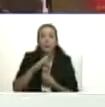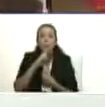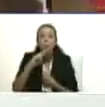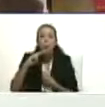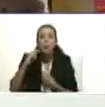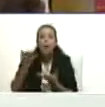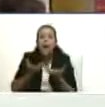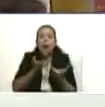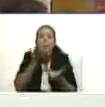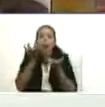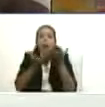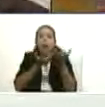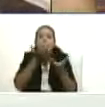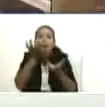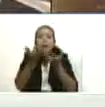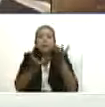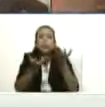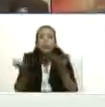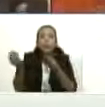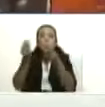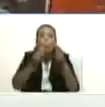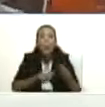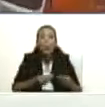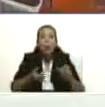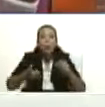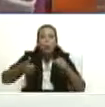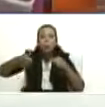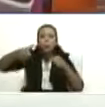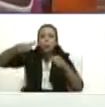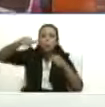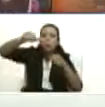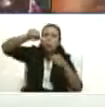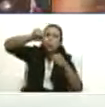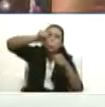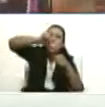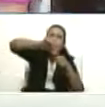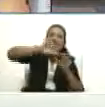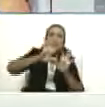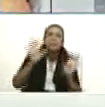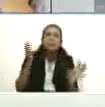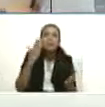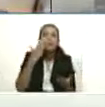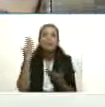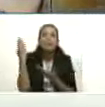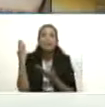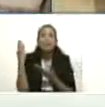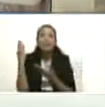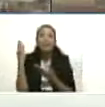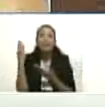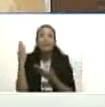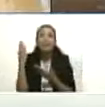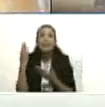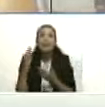recién coladito, nos los trajimos en un termo. Aquí está, mira, la